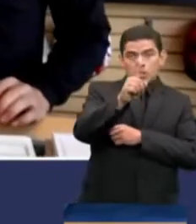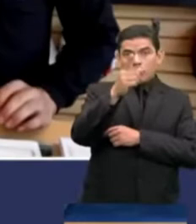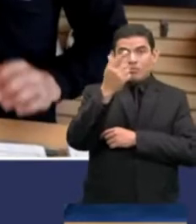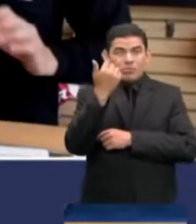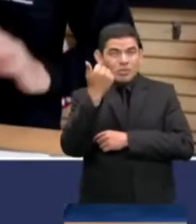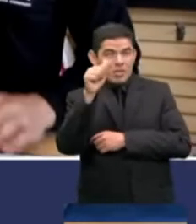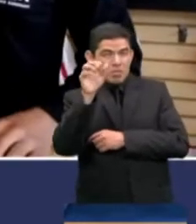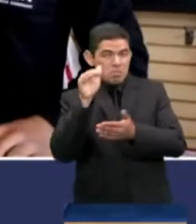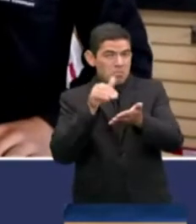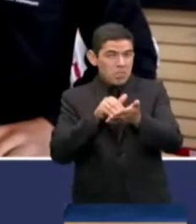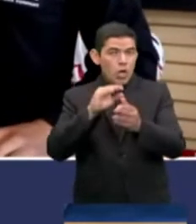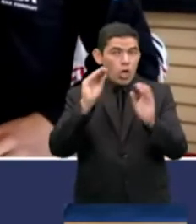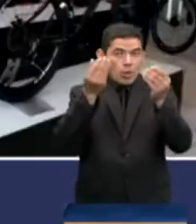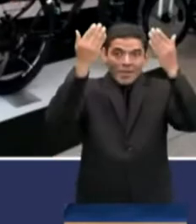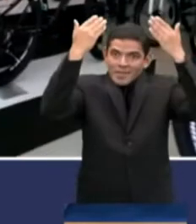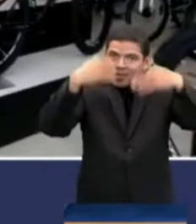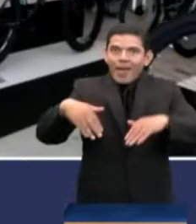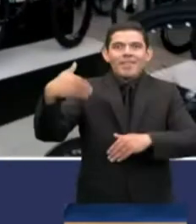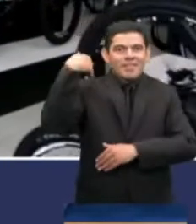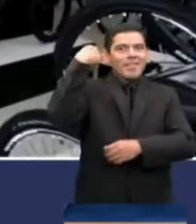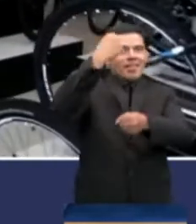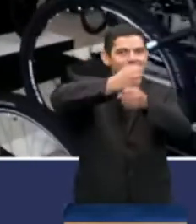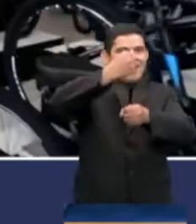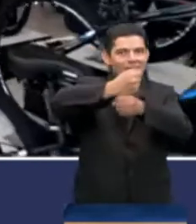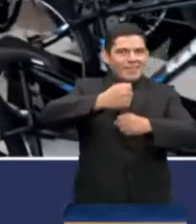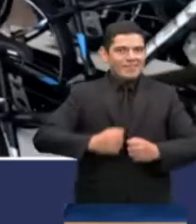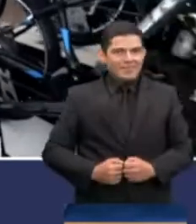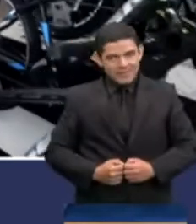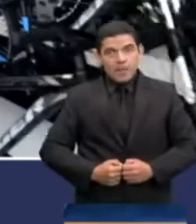jóvenes encontraron un empleo. Somos el